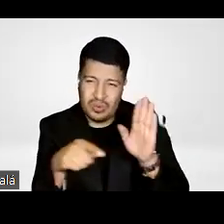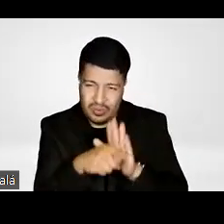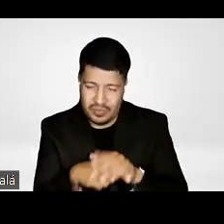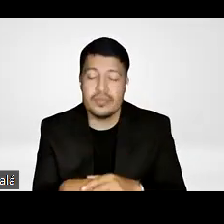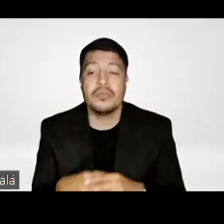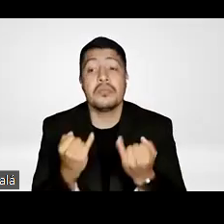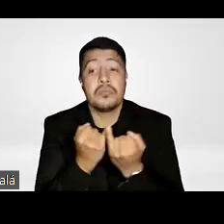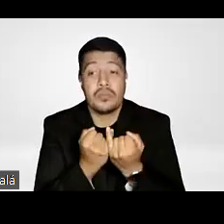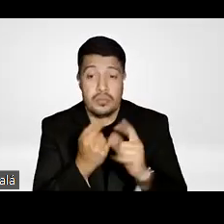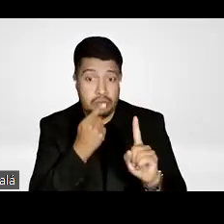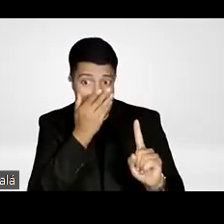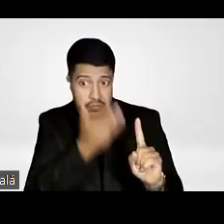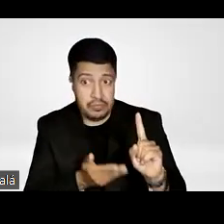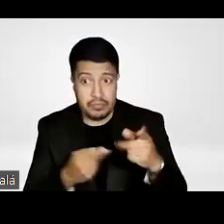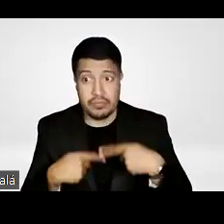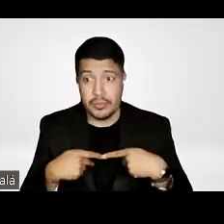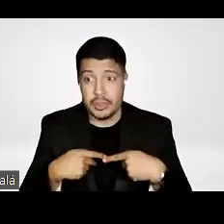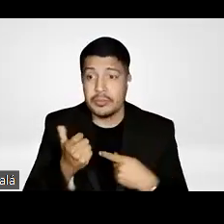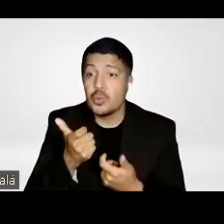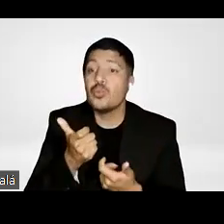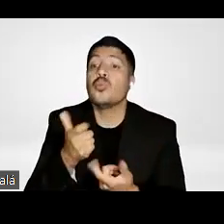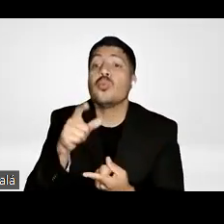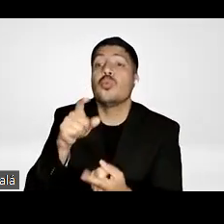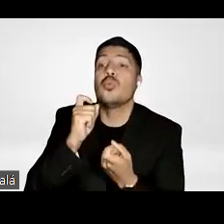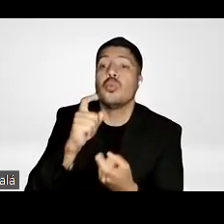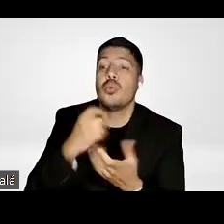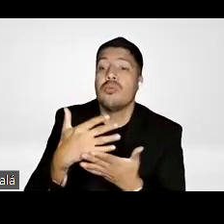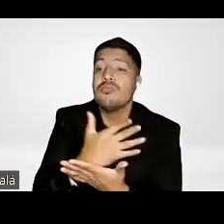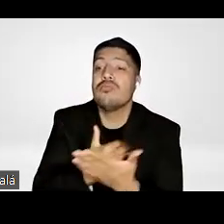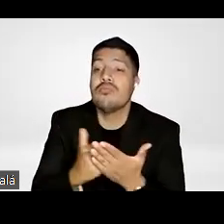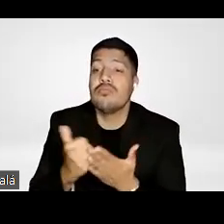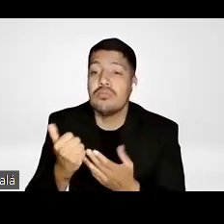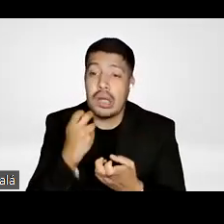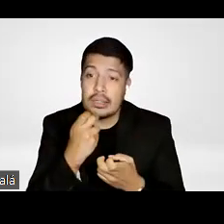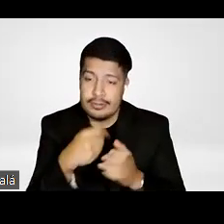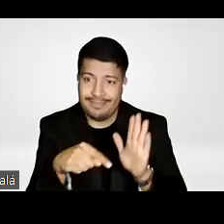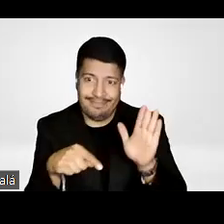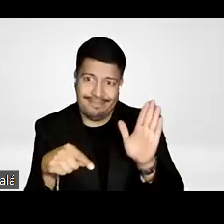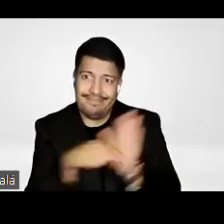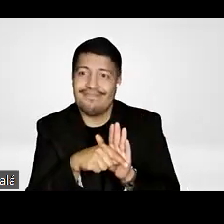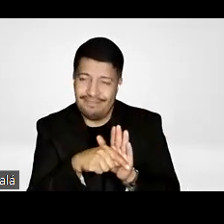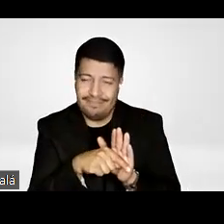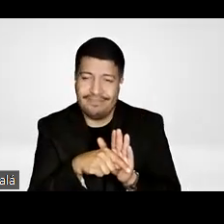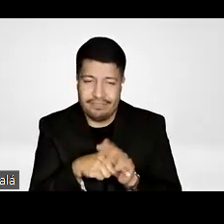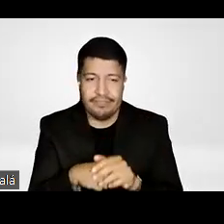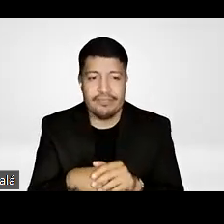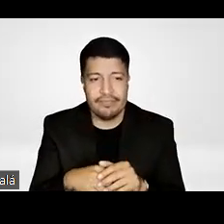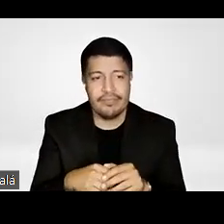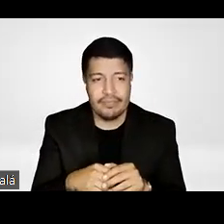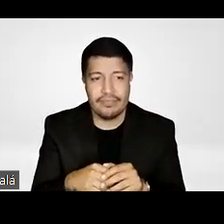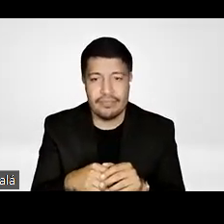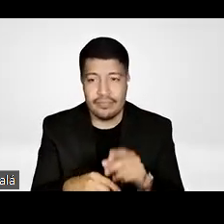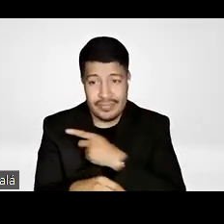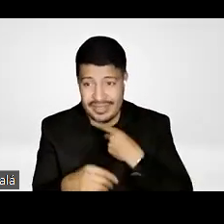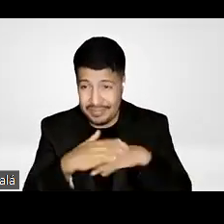también muchas veces es reducido en nuestra población y que es un factor que tenemos en nuestra contra y que más nos apoya, el que debemos de estar más